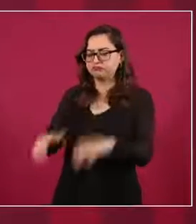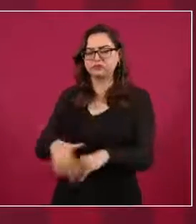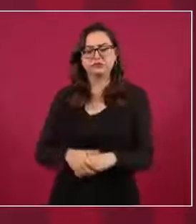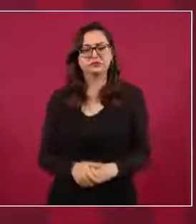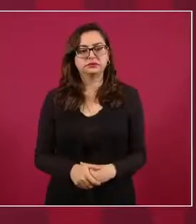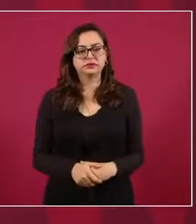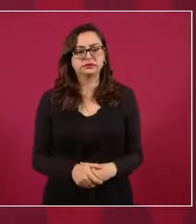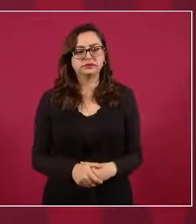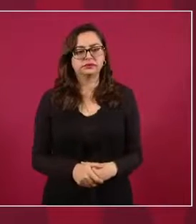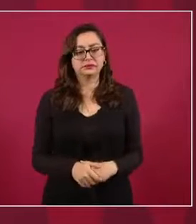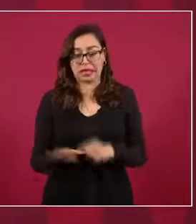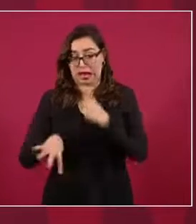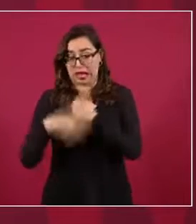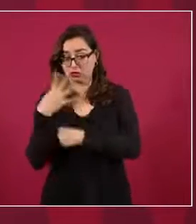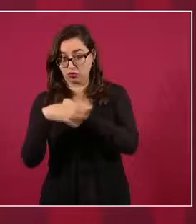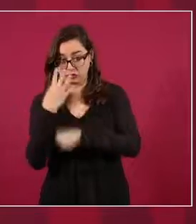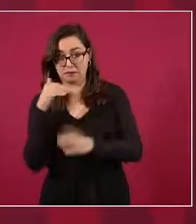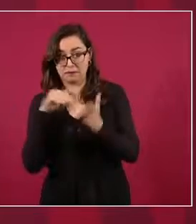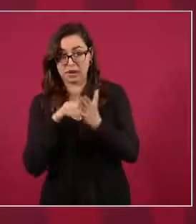3,500.